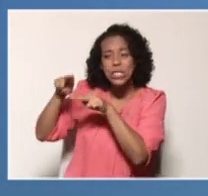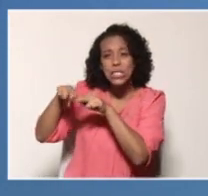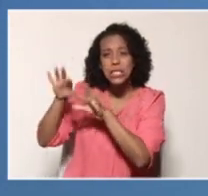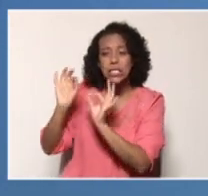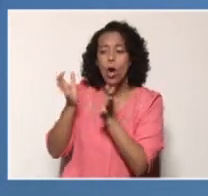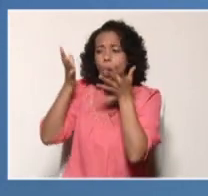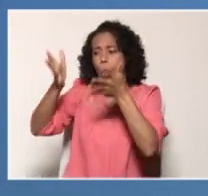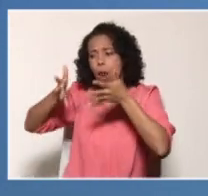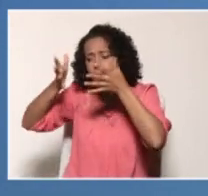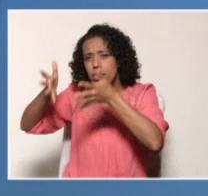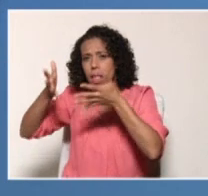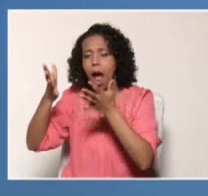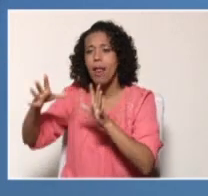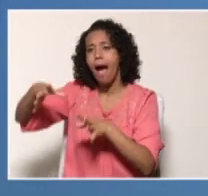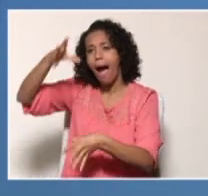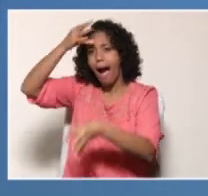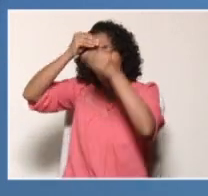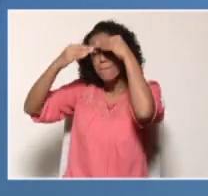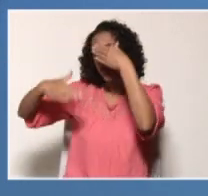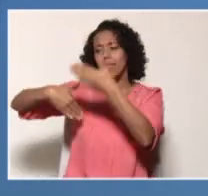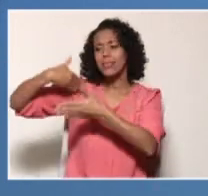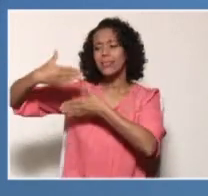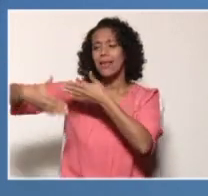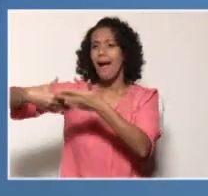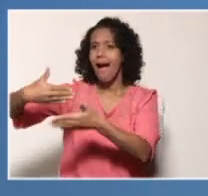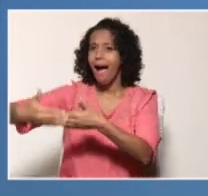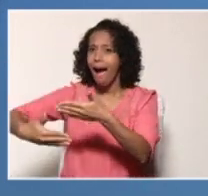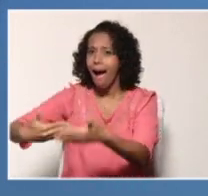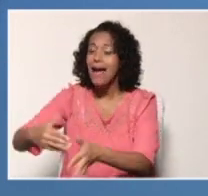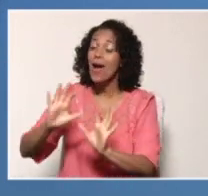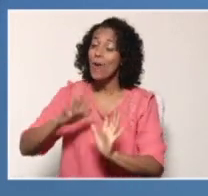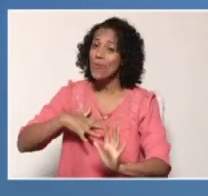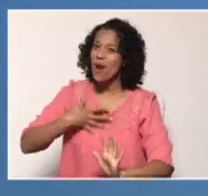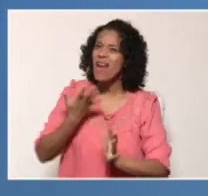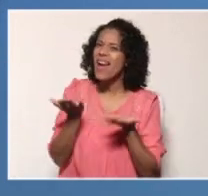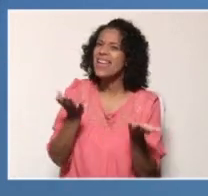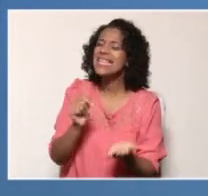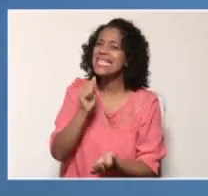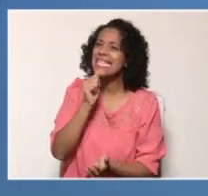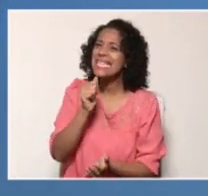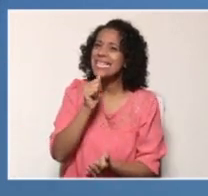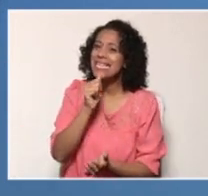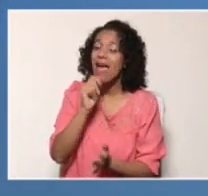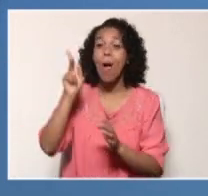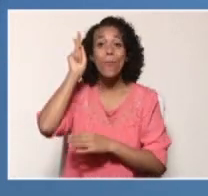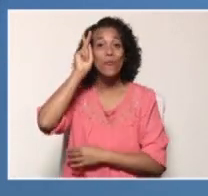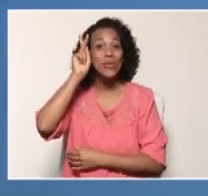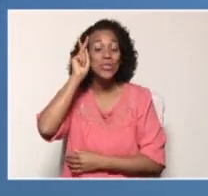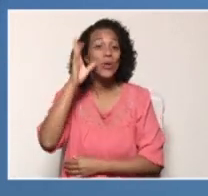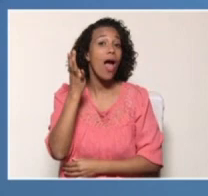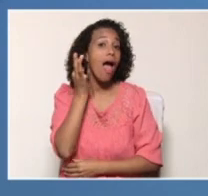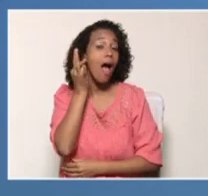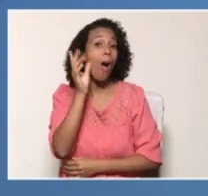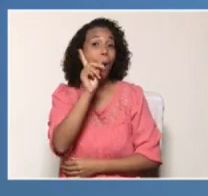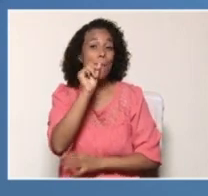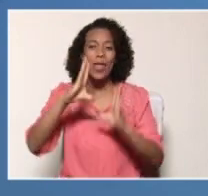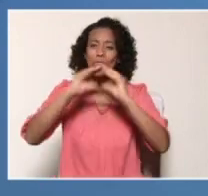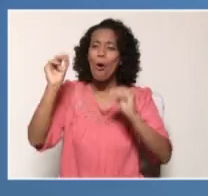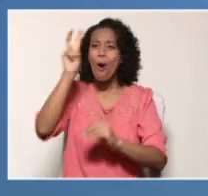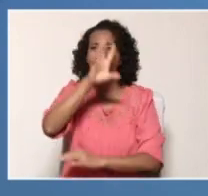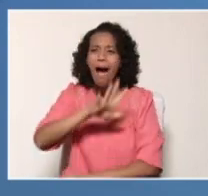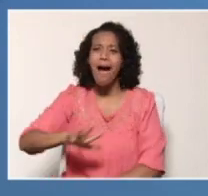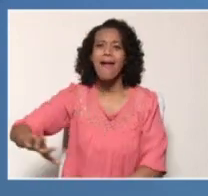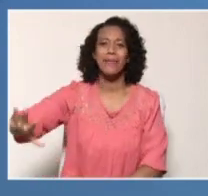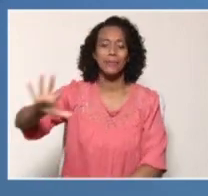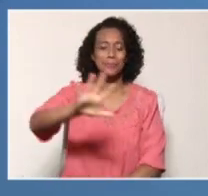para orientar su proceso de aprendizaje que se hace posible gracias a los profesores y profesoras de toda